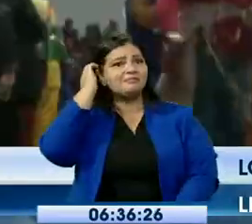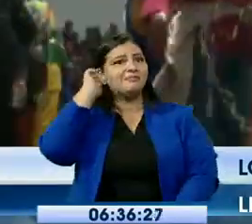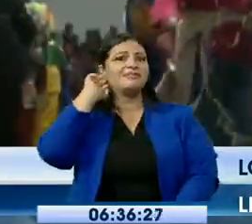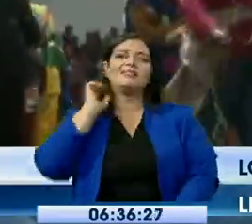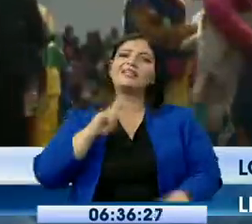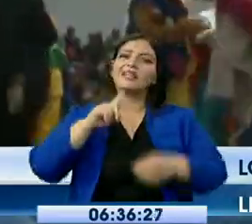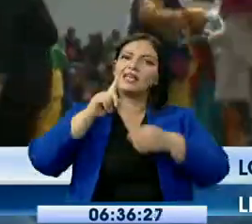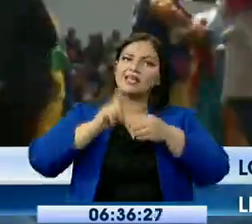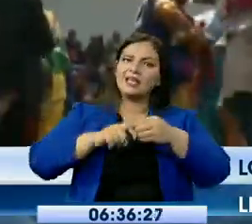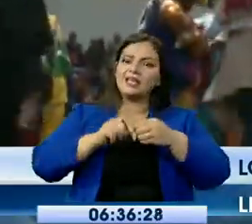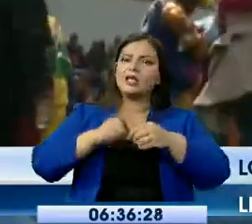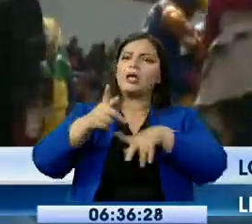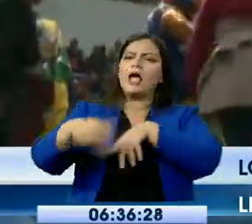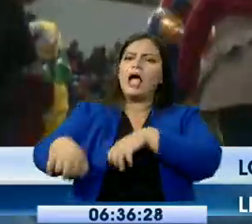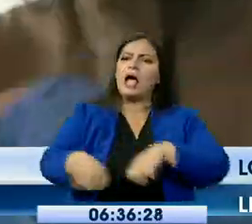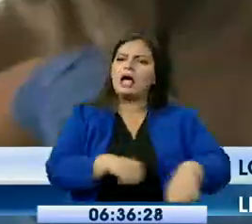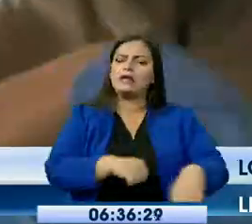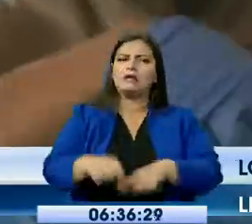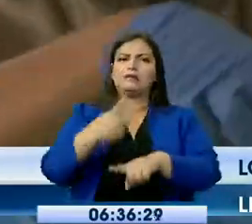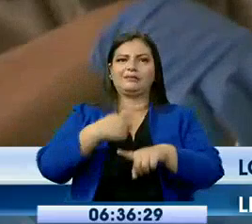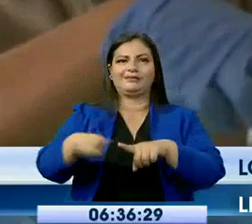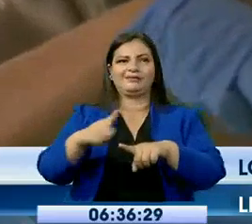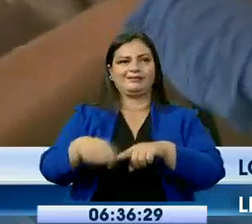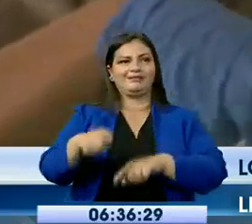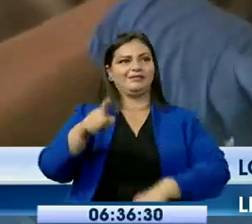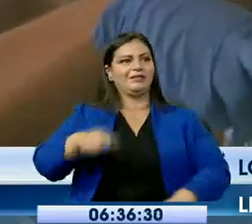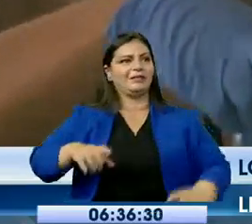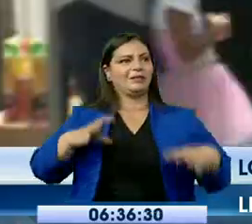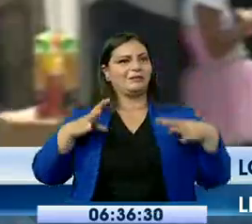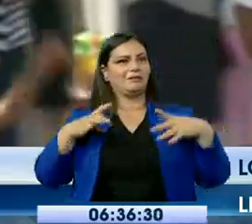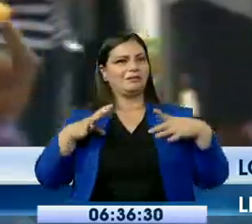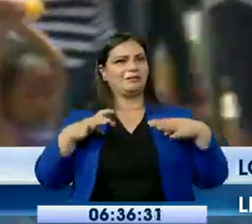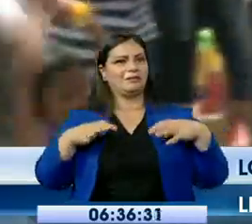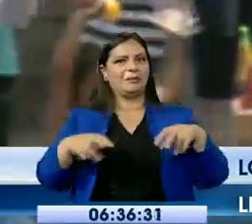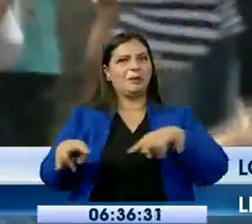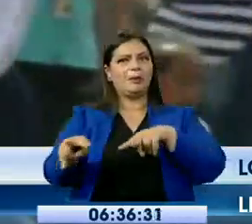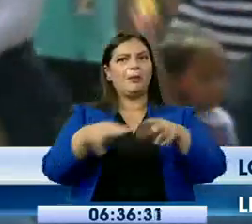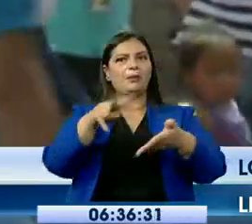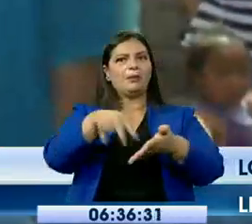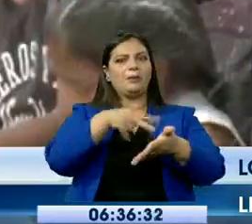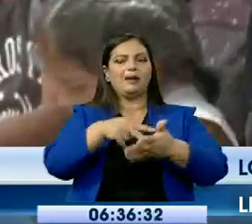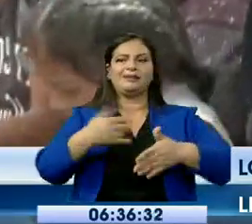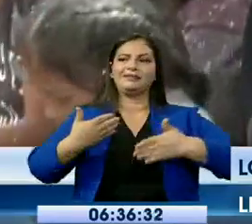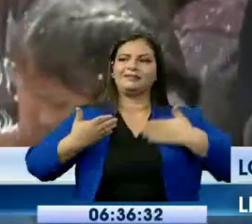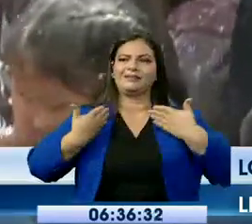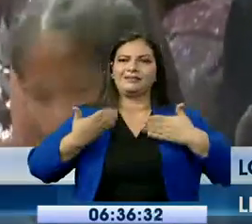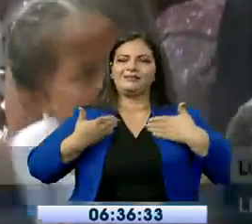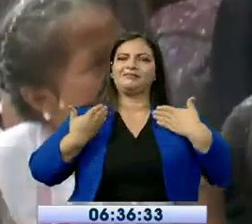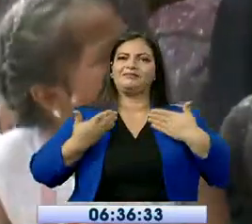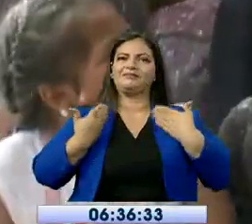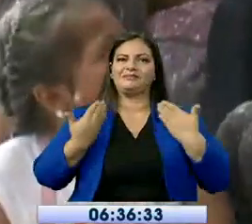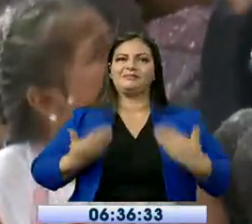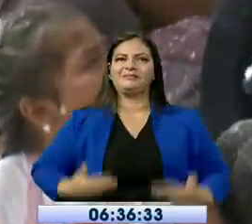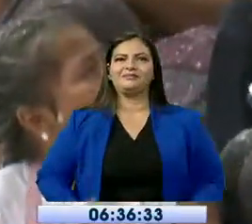de asueto llenos de color y felicidad, informó Patricia